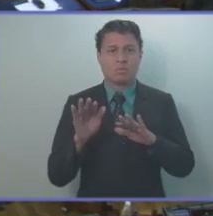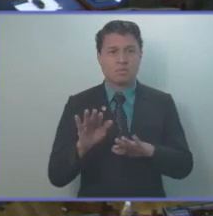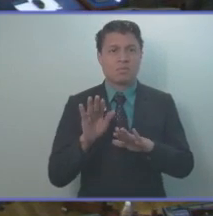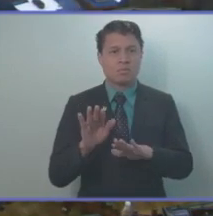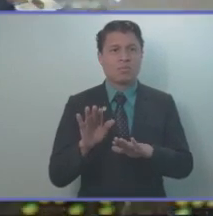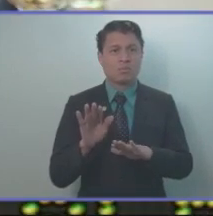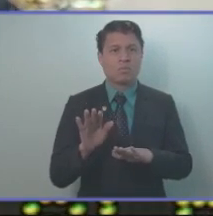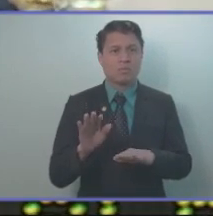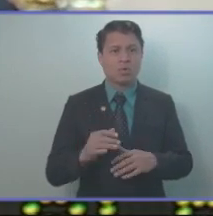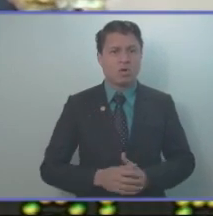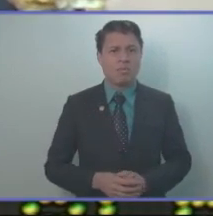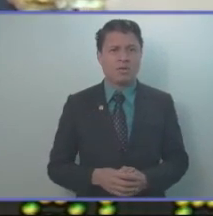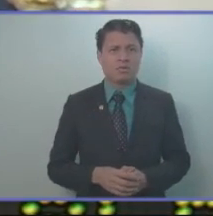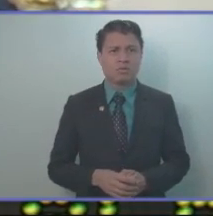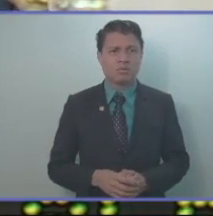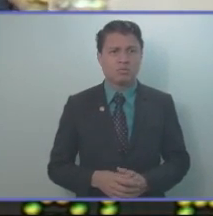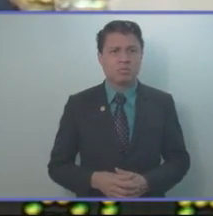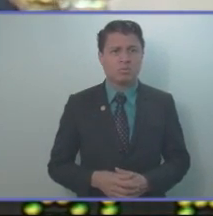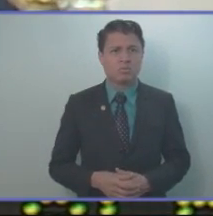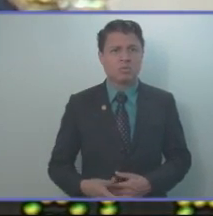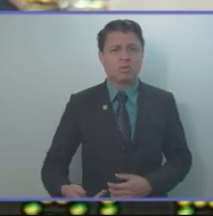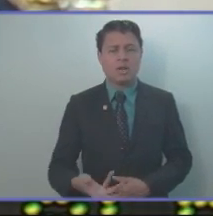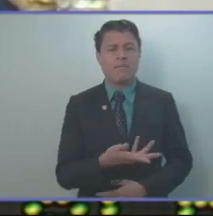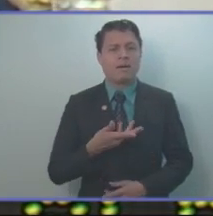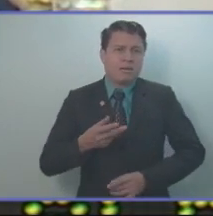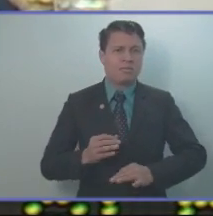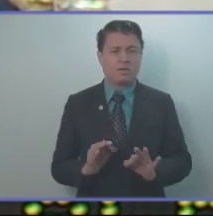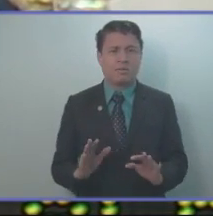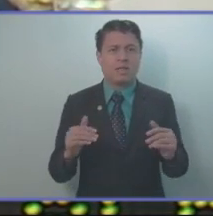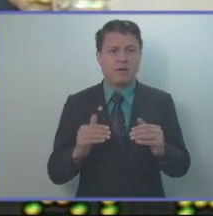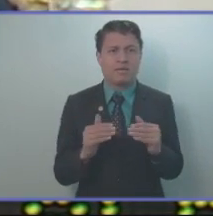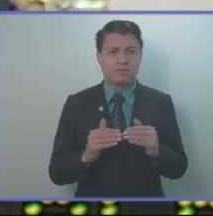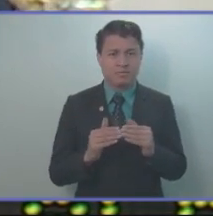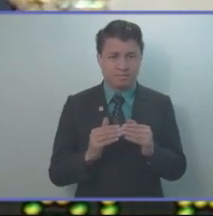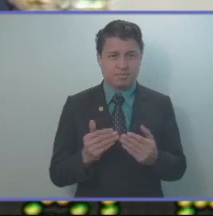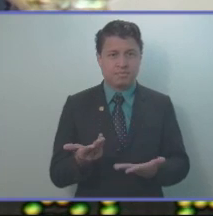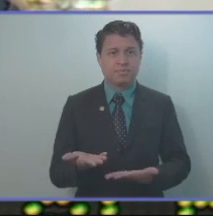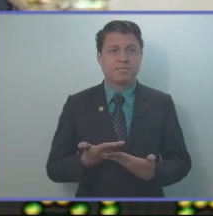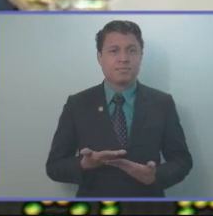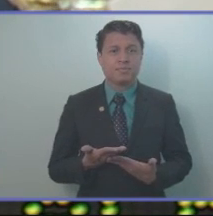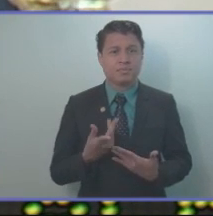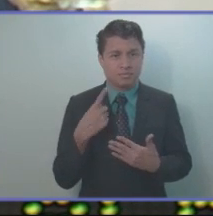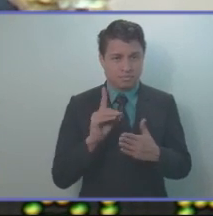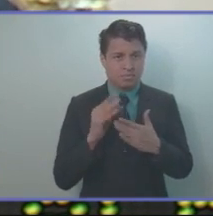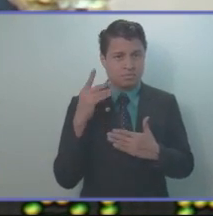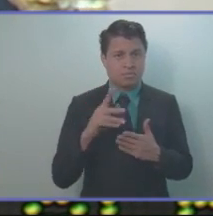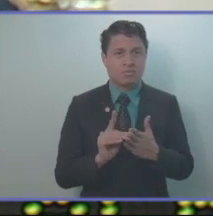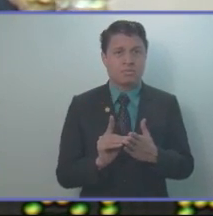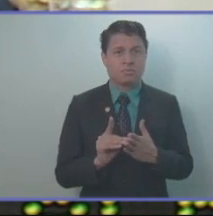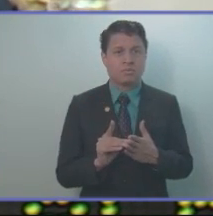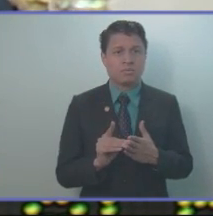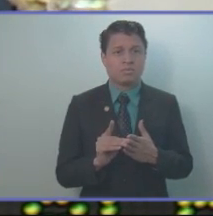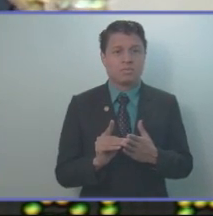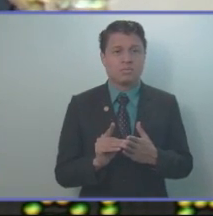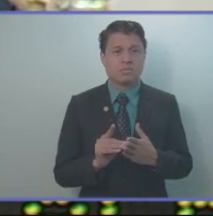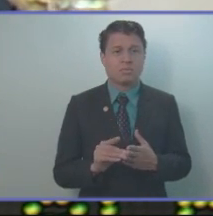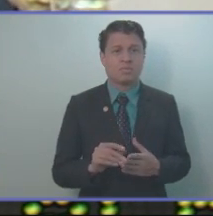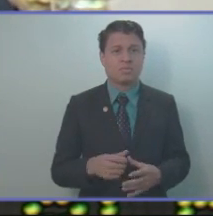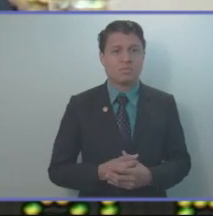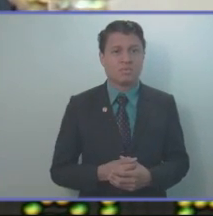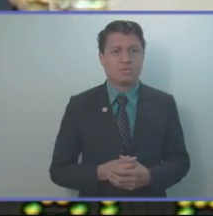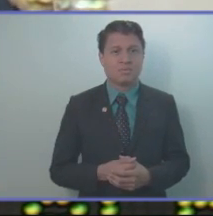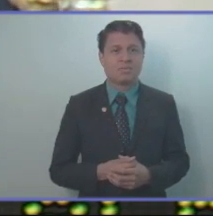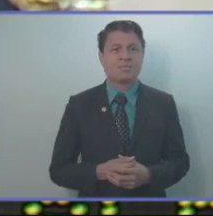Presidente, muy buenos días a todas las personas, diputados, asesoras,